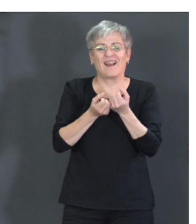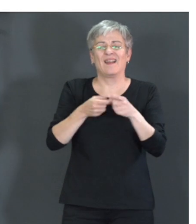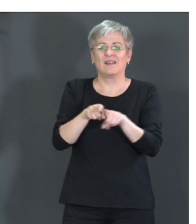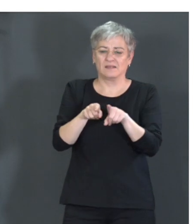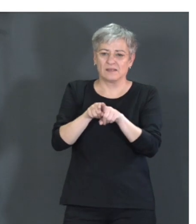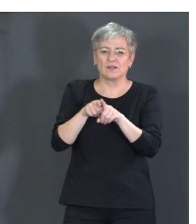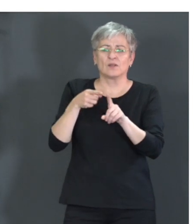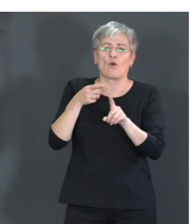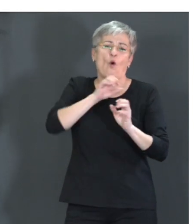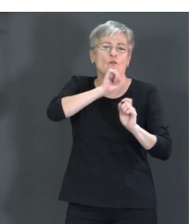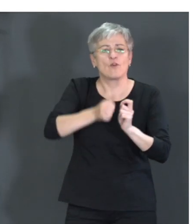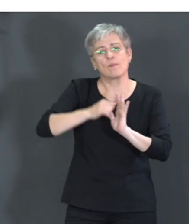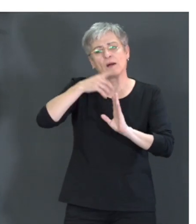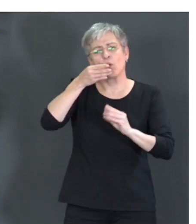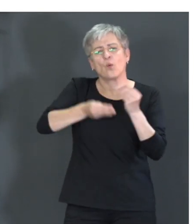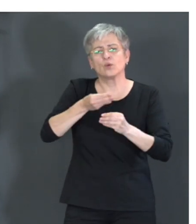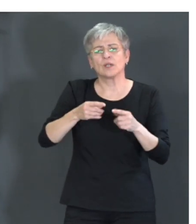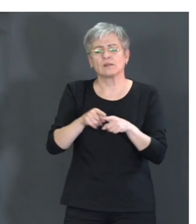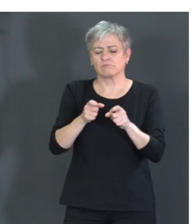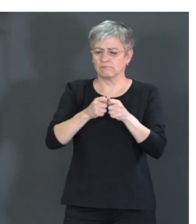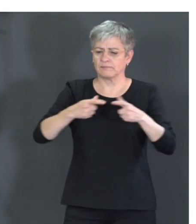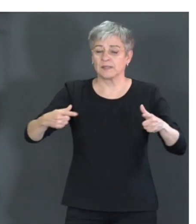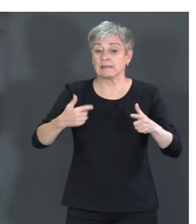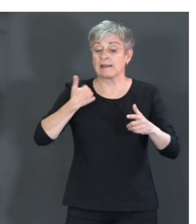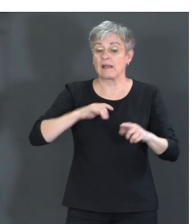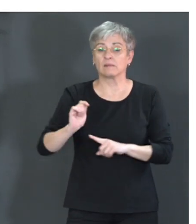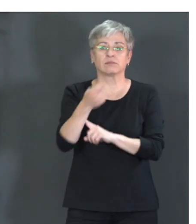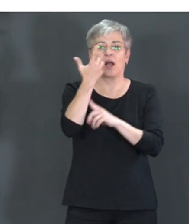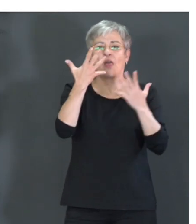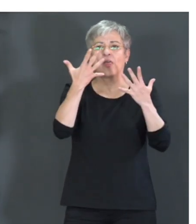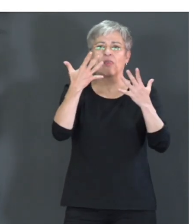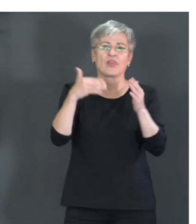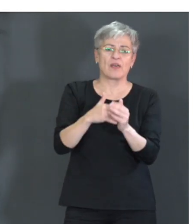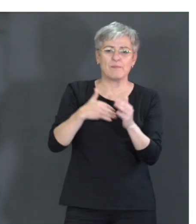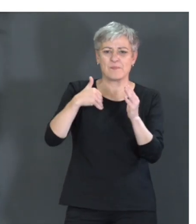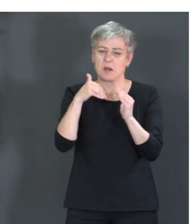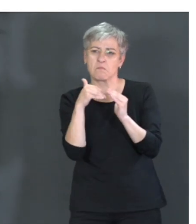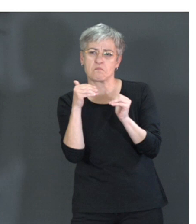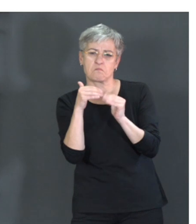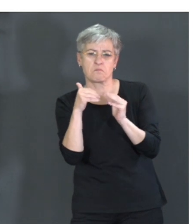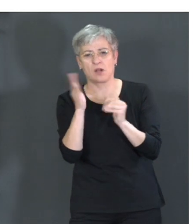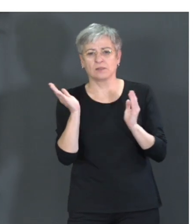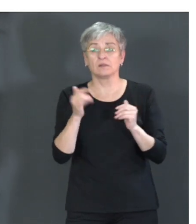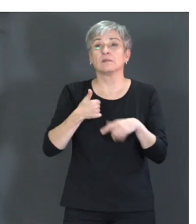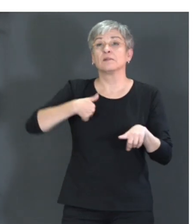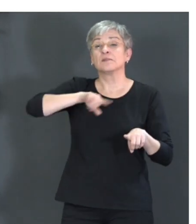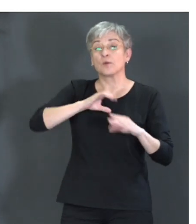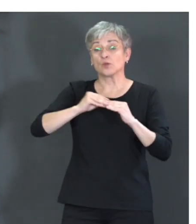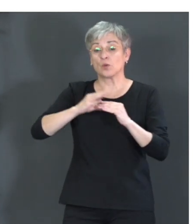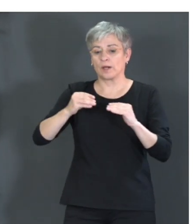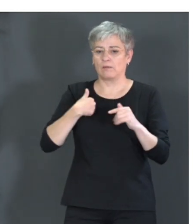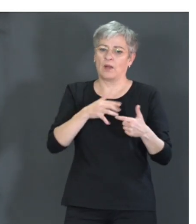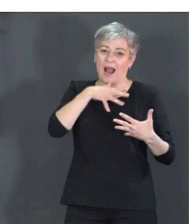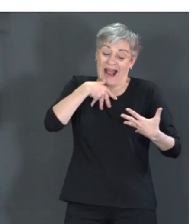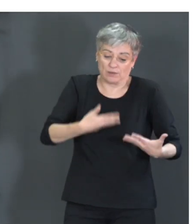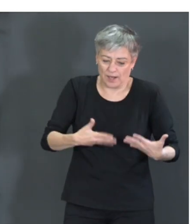uso, ¿de acuerdo? Eso ha ayudado a llegar a los 10.000. Se han sobrepasado un poco los 10.000 usuarios, ¿vale? Sí que tenemos que actualizar datos,